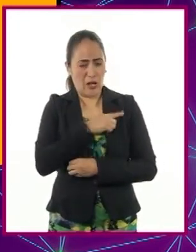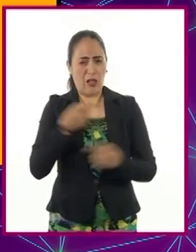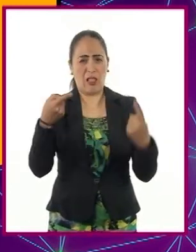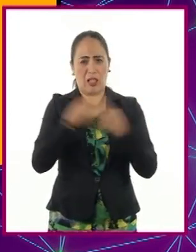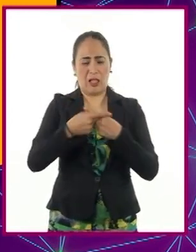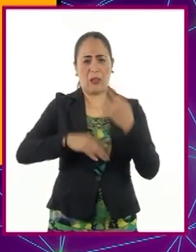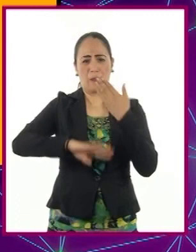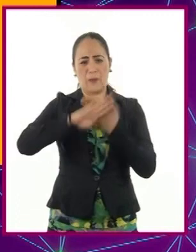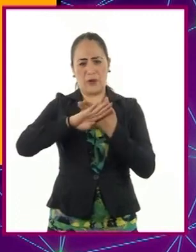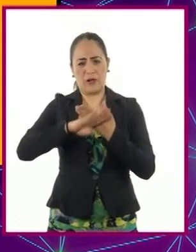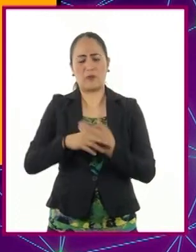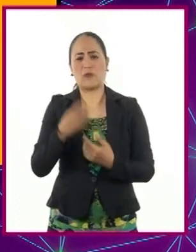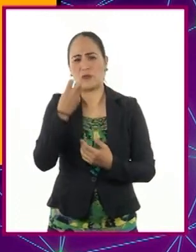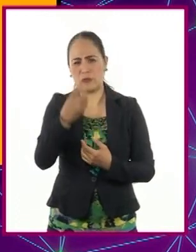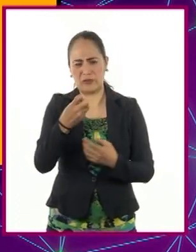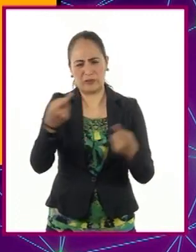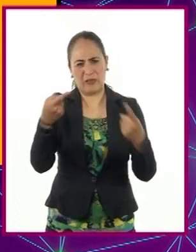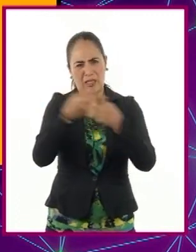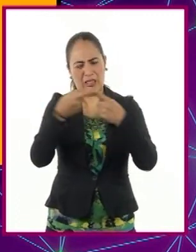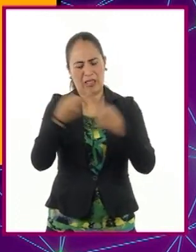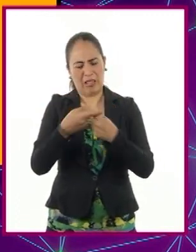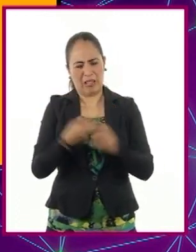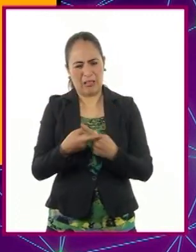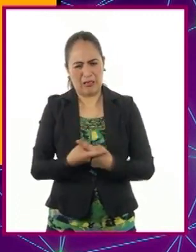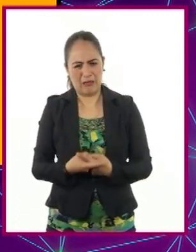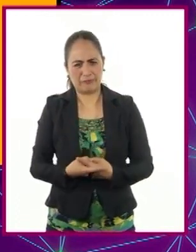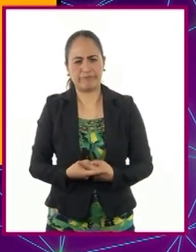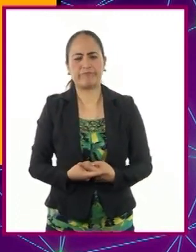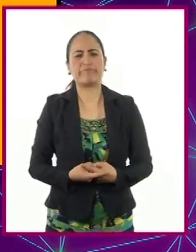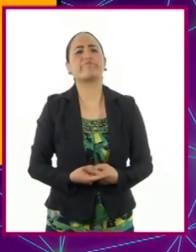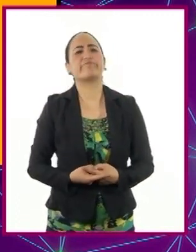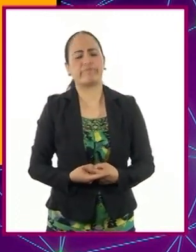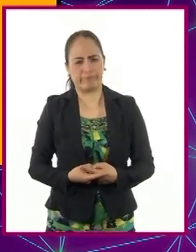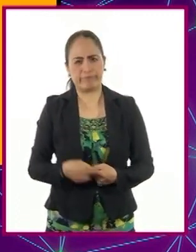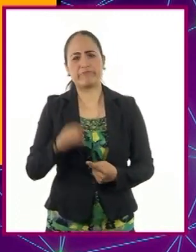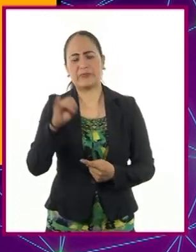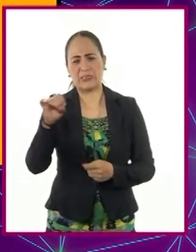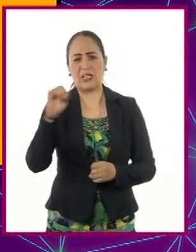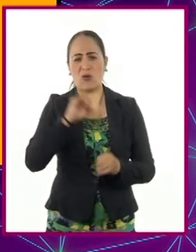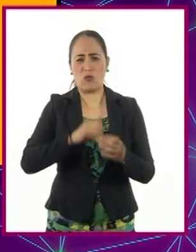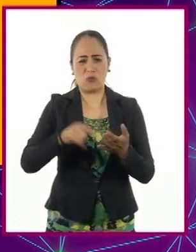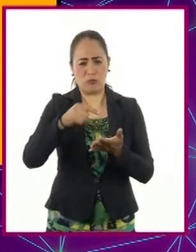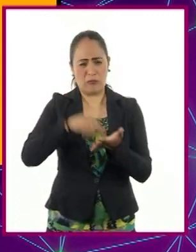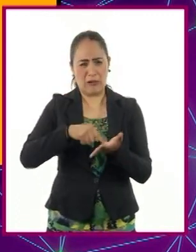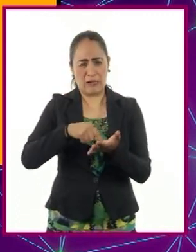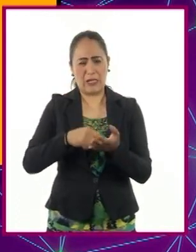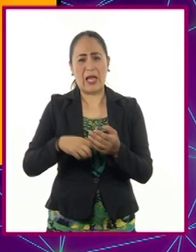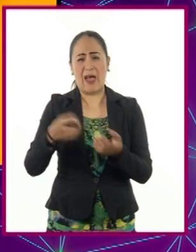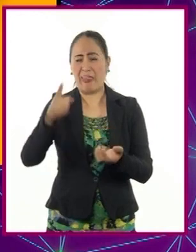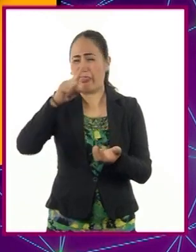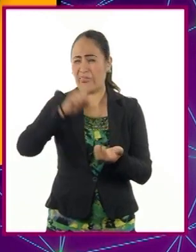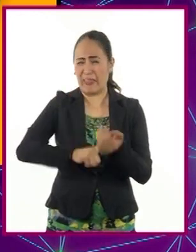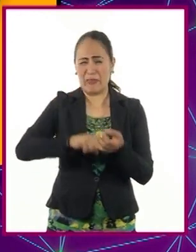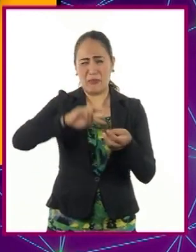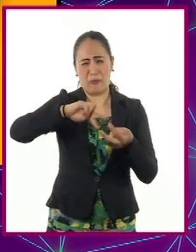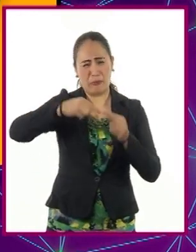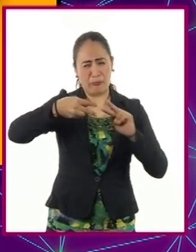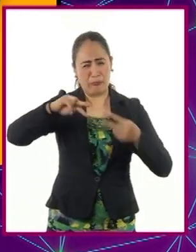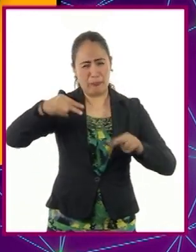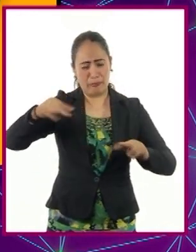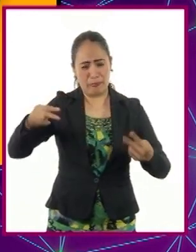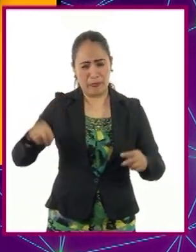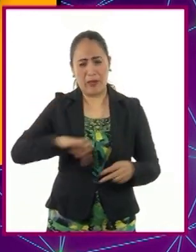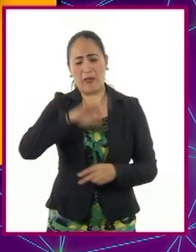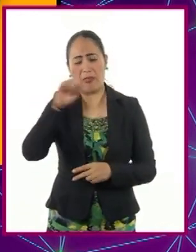características redox de muchas de estas sustancias, les permiten llegar a zonas tan importantes como el material genético y provocar la